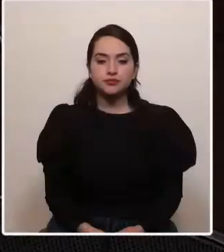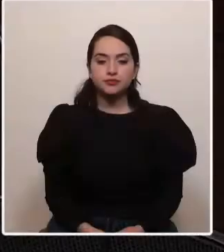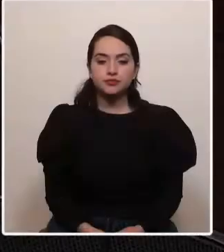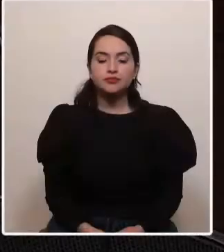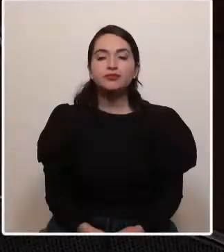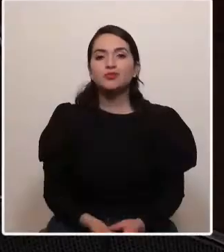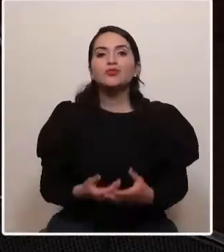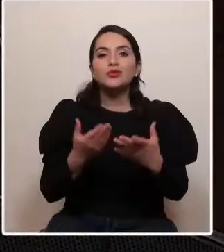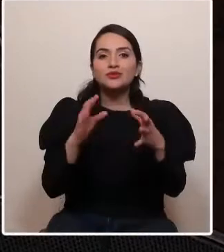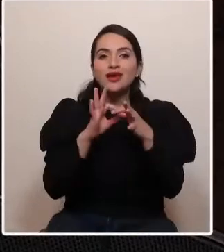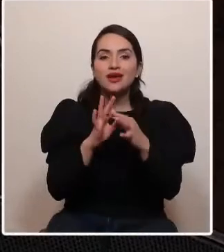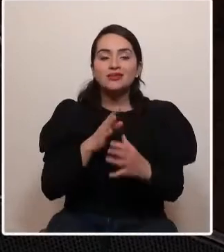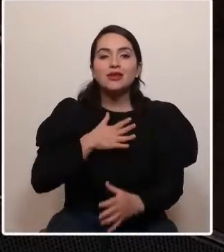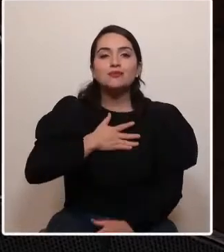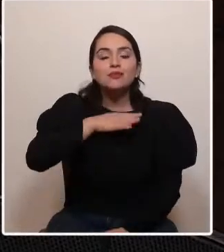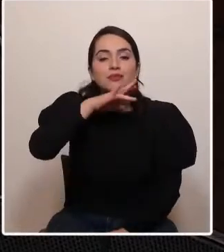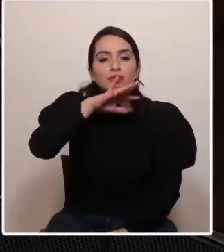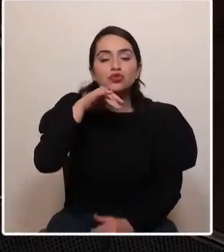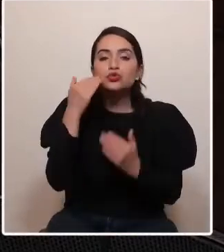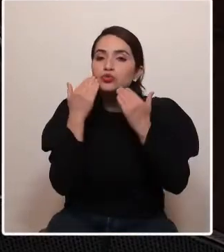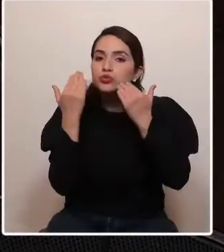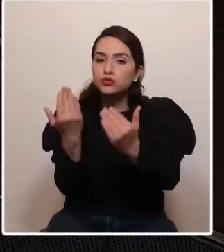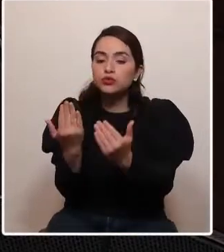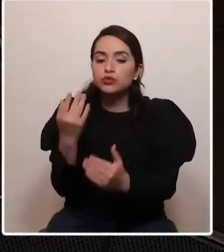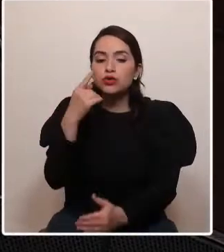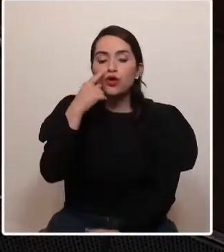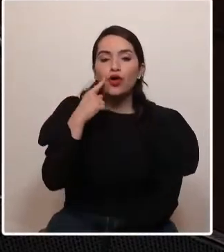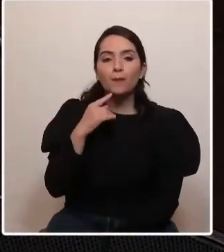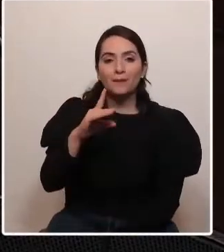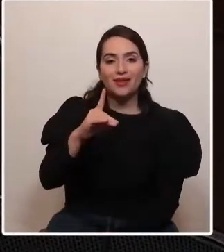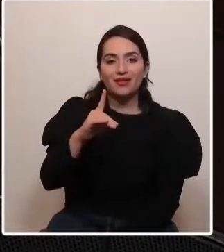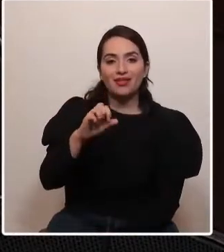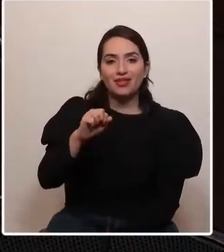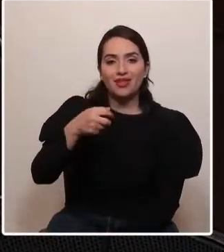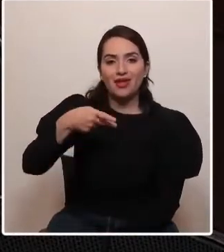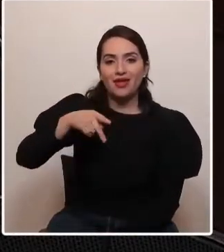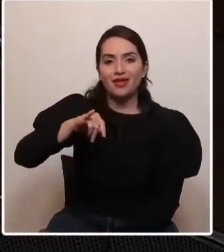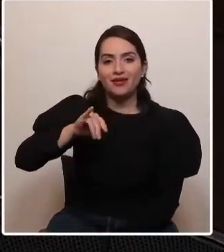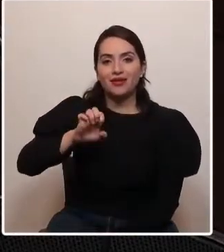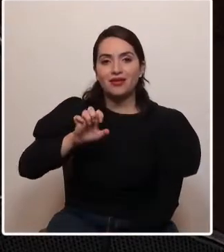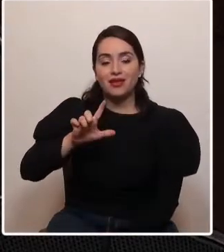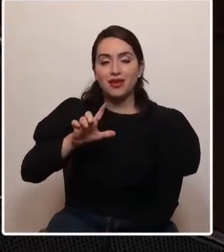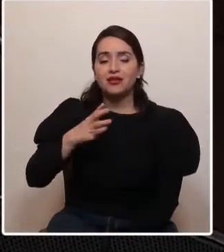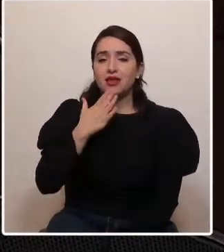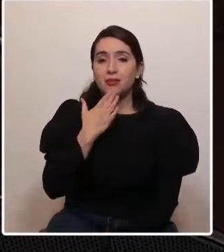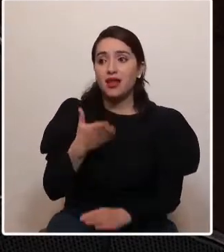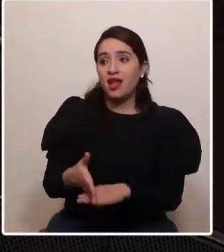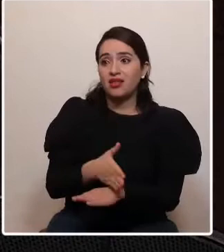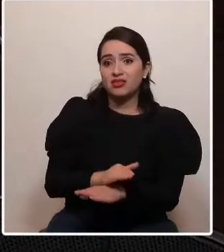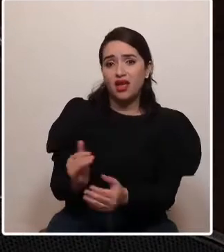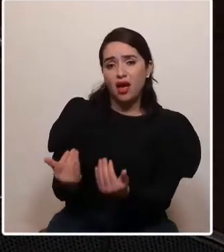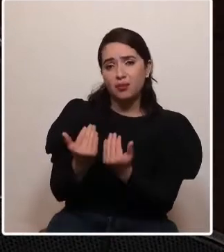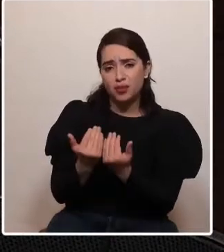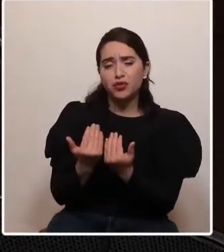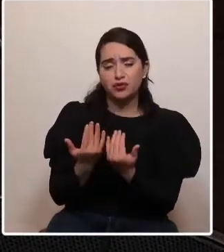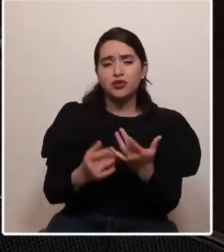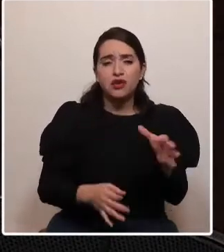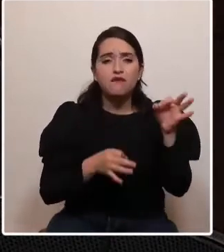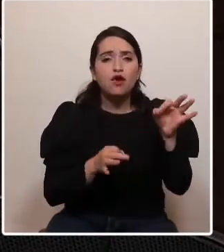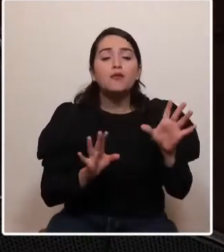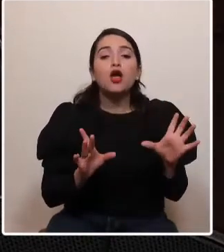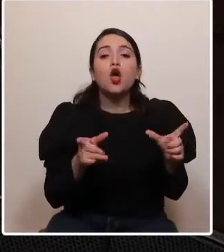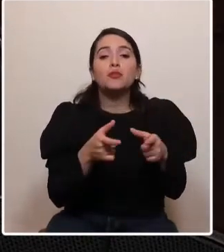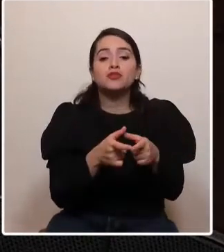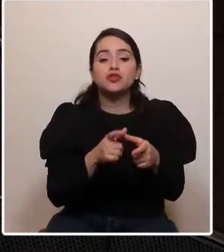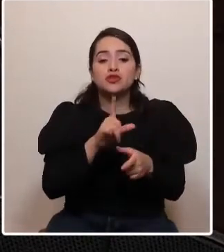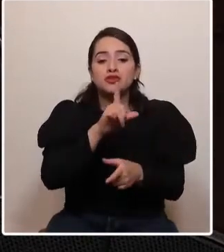Muchas gracias. Para ceder mis minutos a mi compañero Daniel Bravo, no sin antes pedir el apoyo a este informe de la Comisión 7,